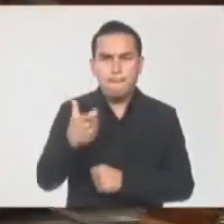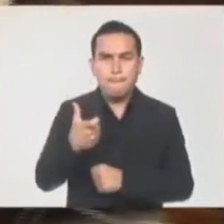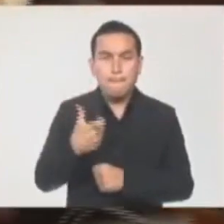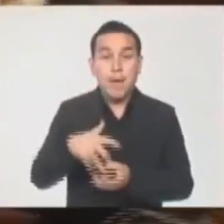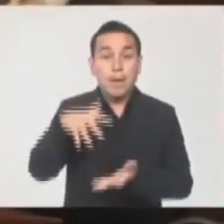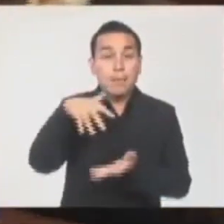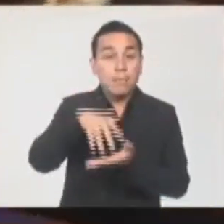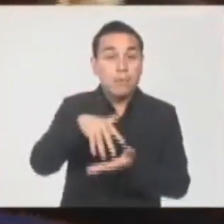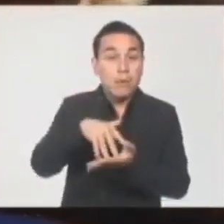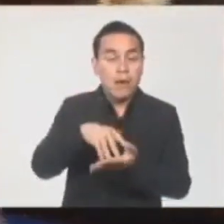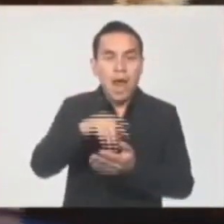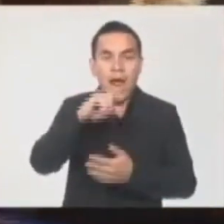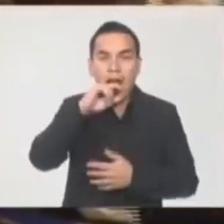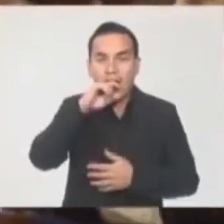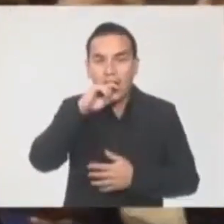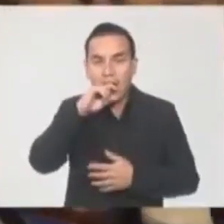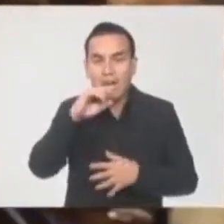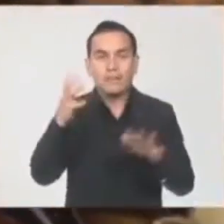salvadoreño.